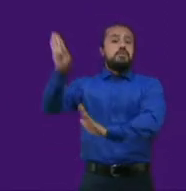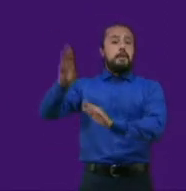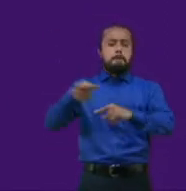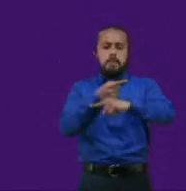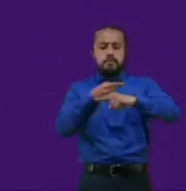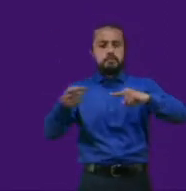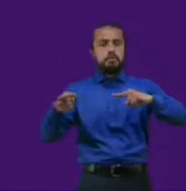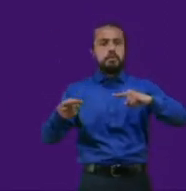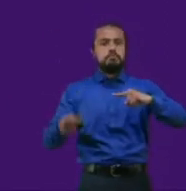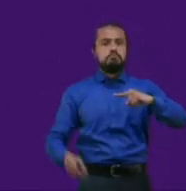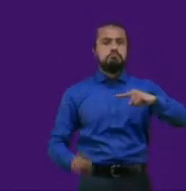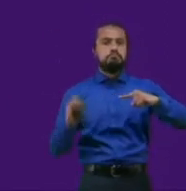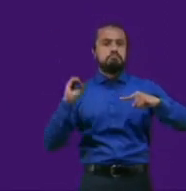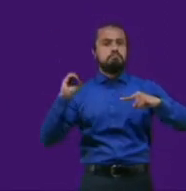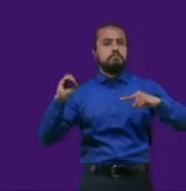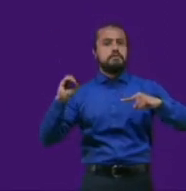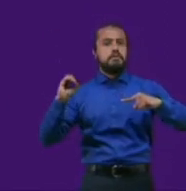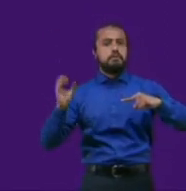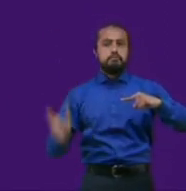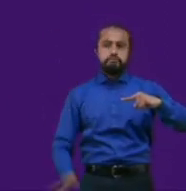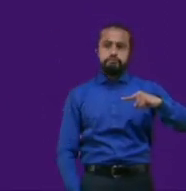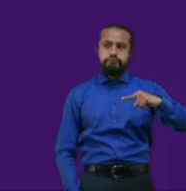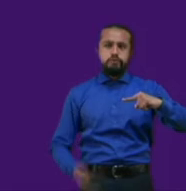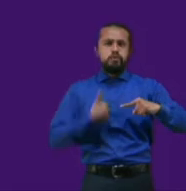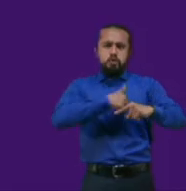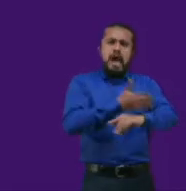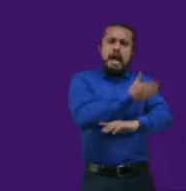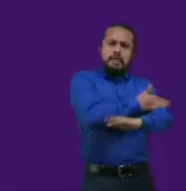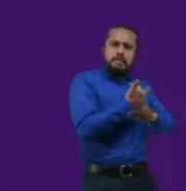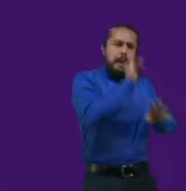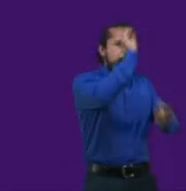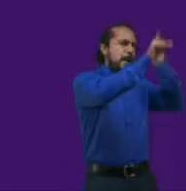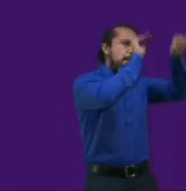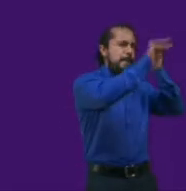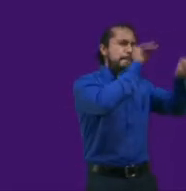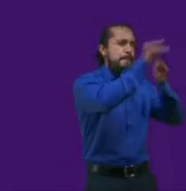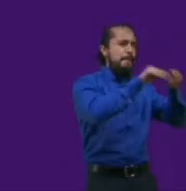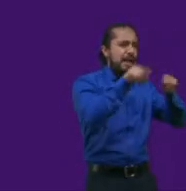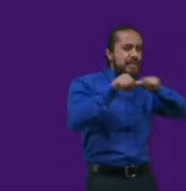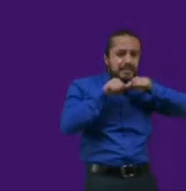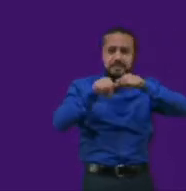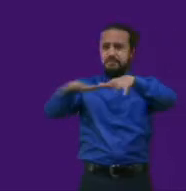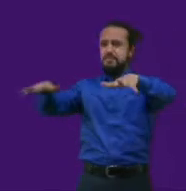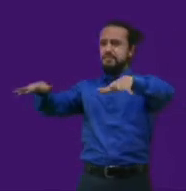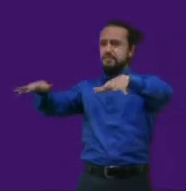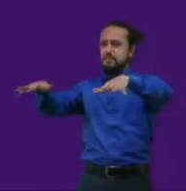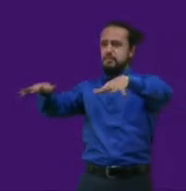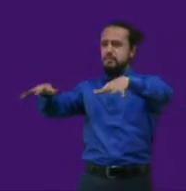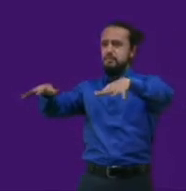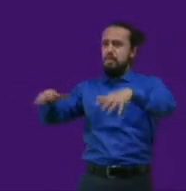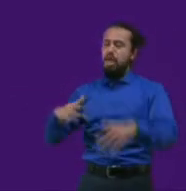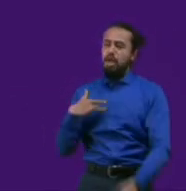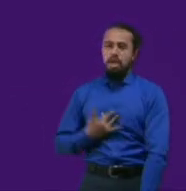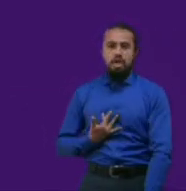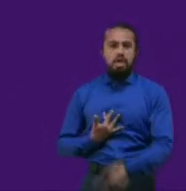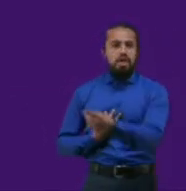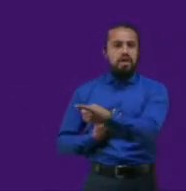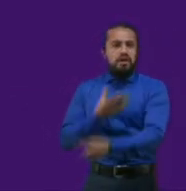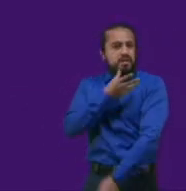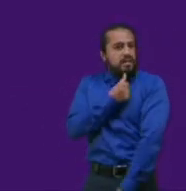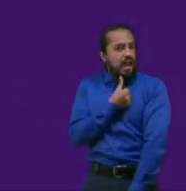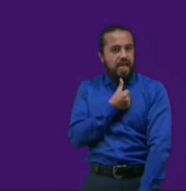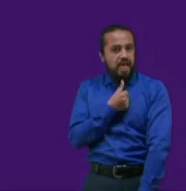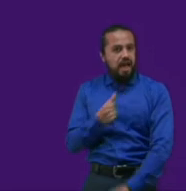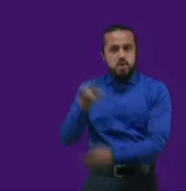pasó absolutamente nada. Entonces dijimos, bueno, ¿qué hacemos? Pues vamos a la calle, hablemos con la gente y en